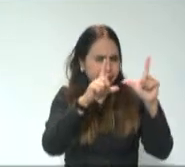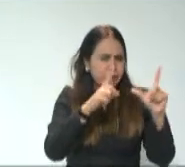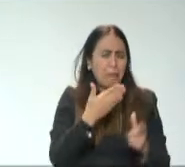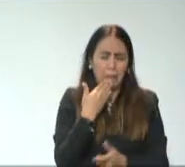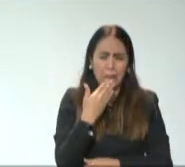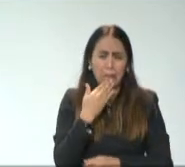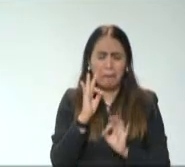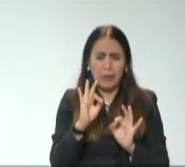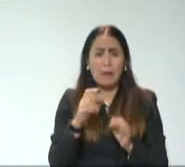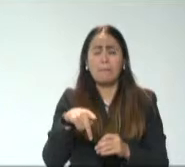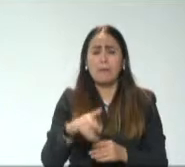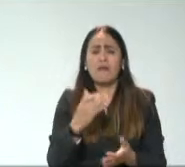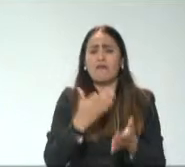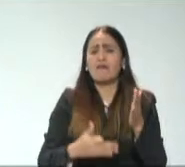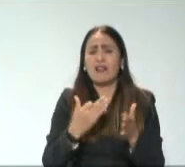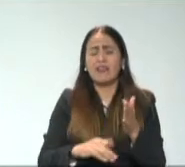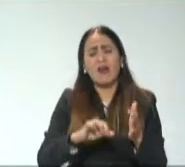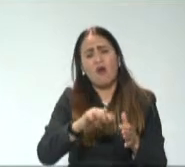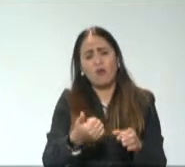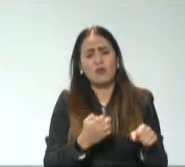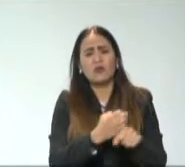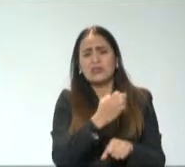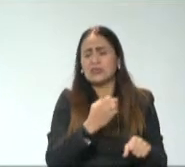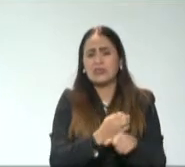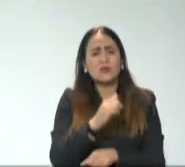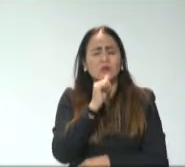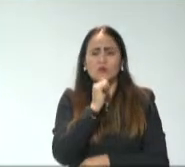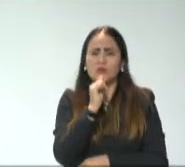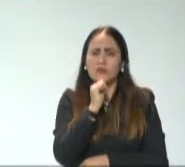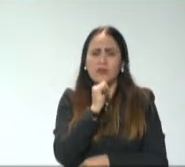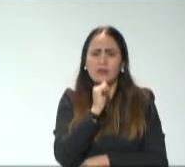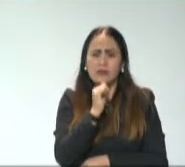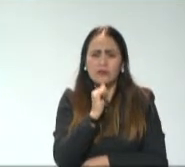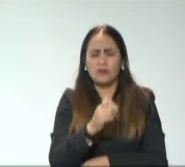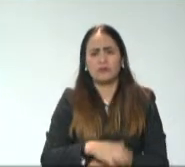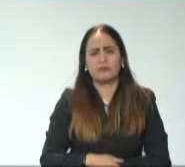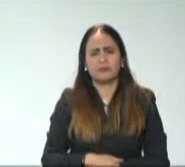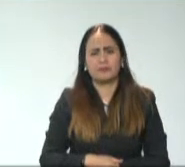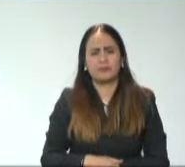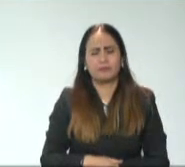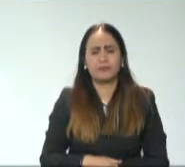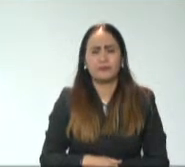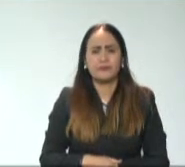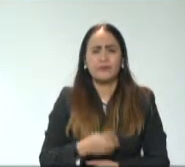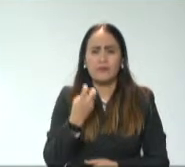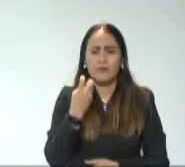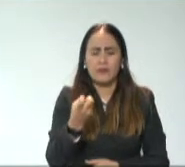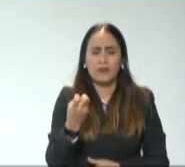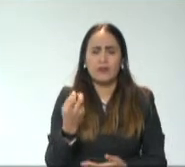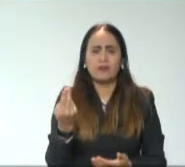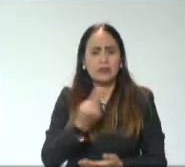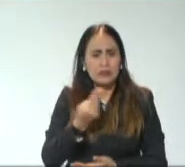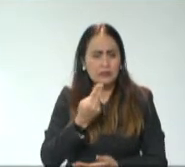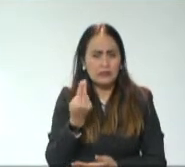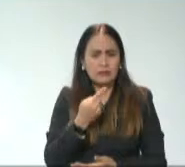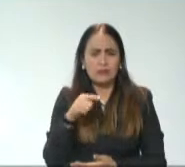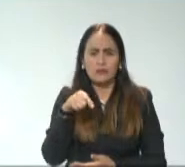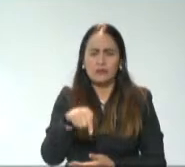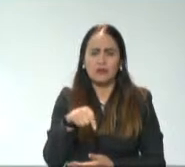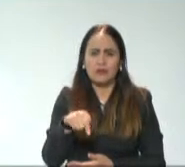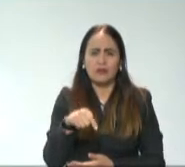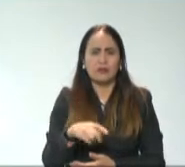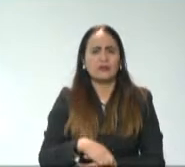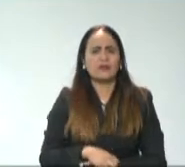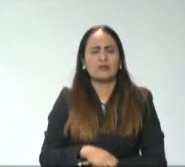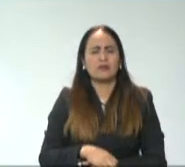no todavía no no no la tienen bien y eh eh No hemos vuelto a hacer el ejercicio de de hacer una un